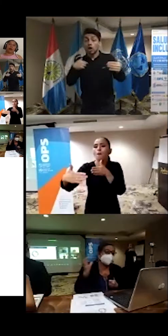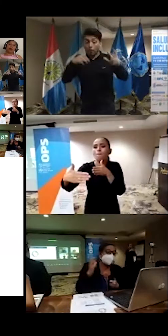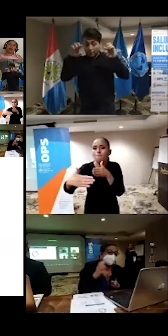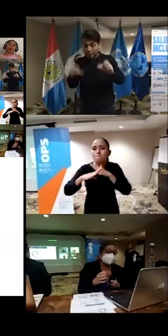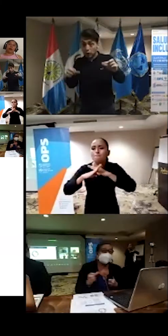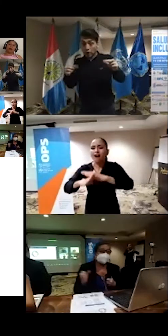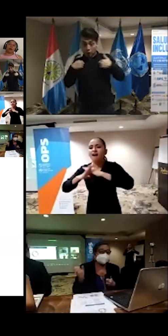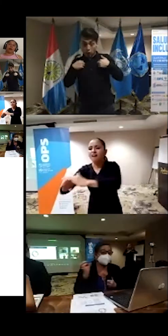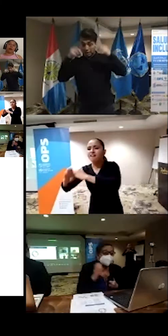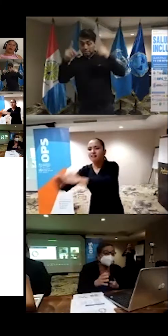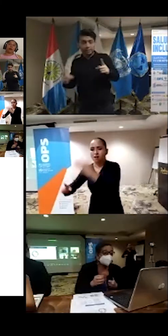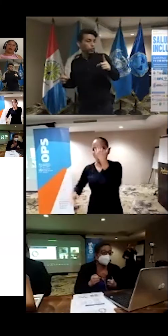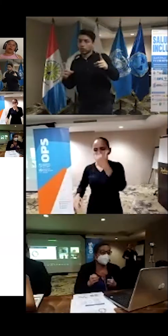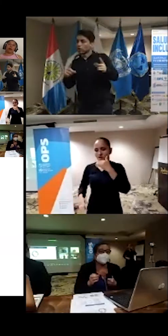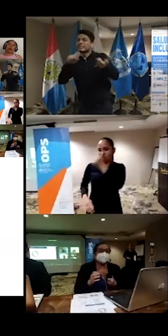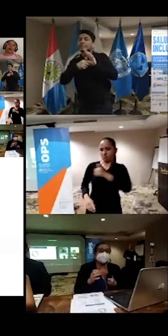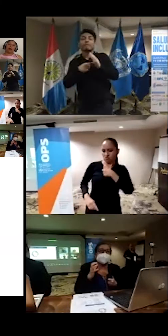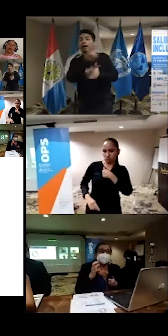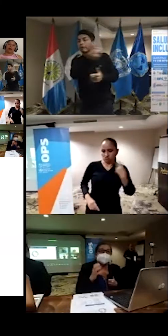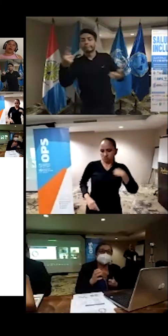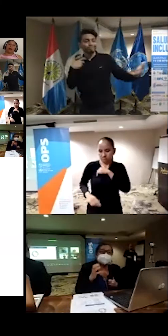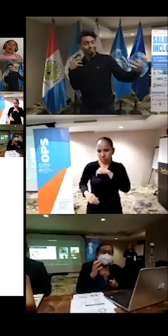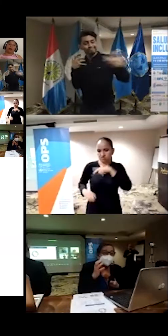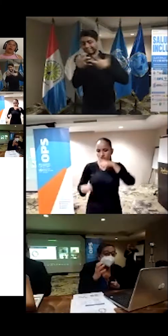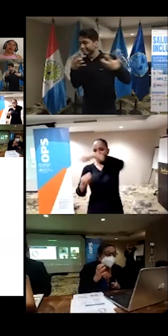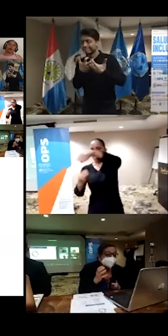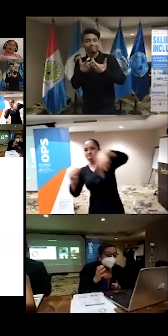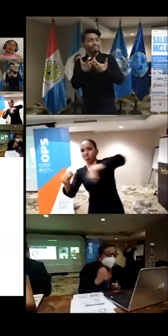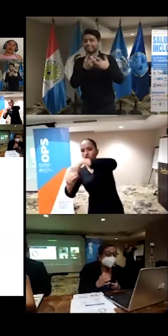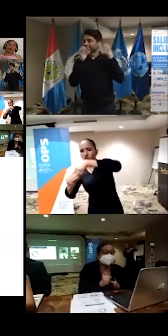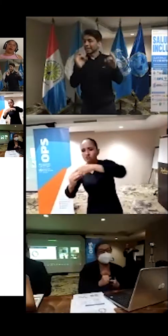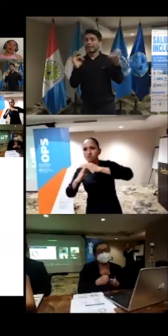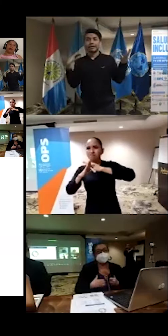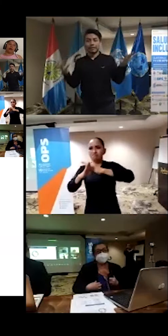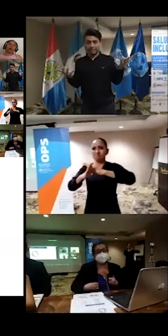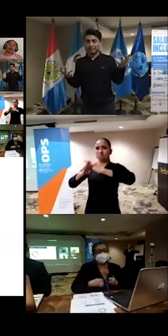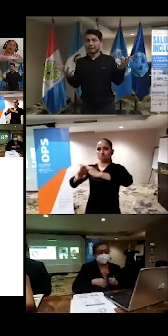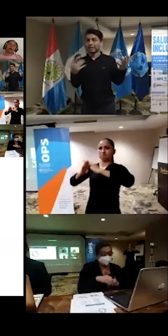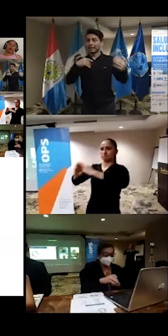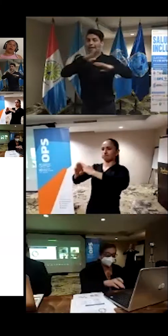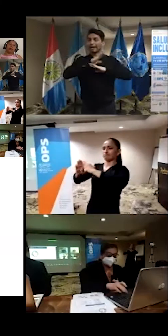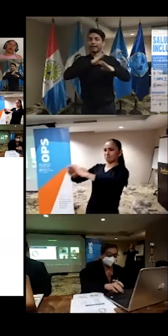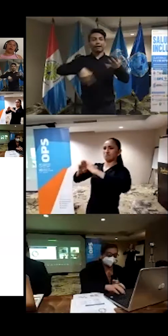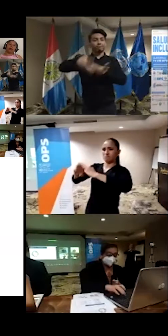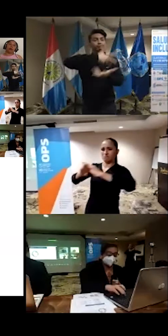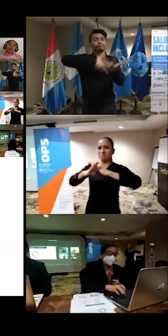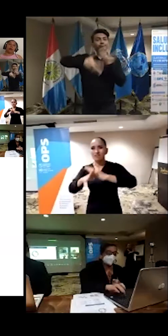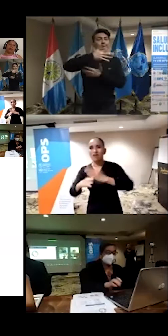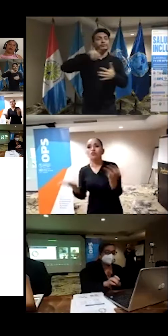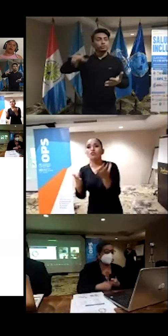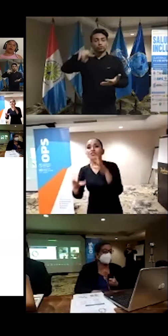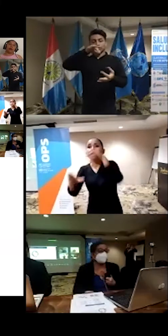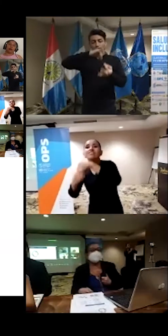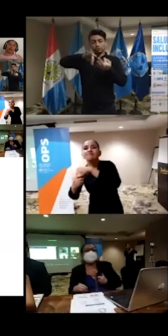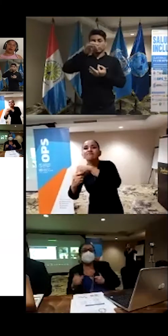esa actitud, a ese entorno, que van a evitar esa participación plena y efectiva dentro de la sociedad.